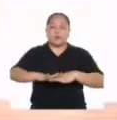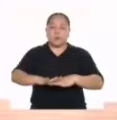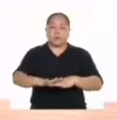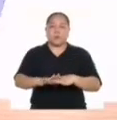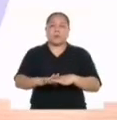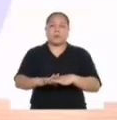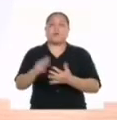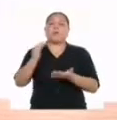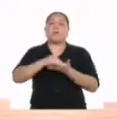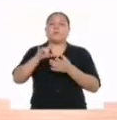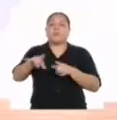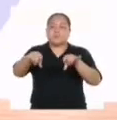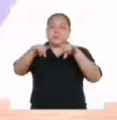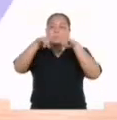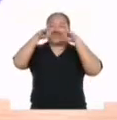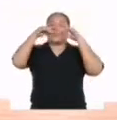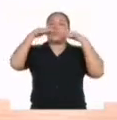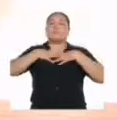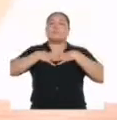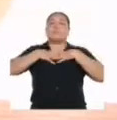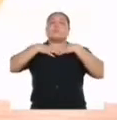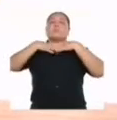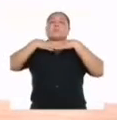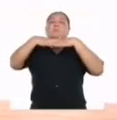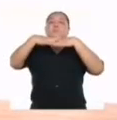y exhalamos, una más,